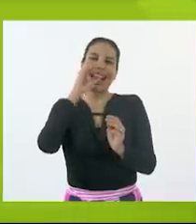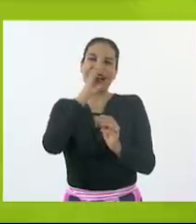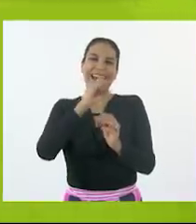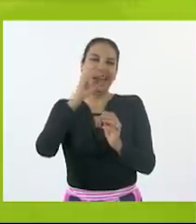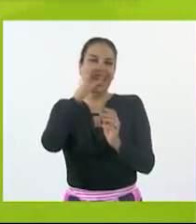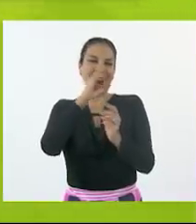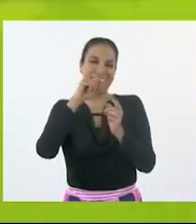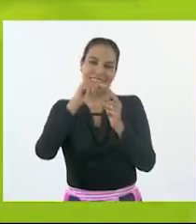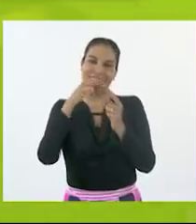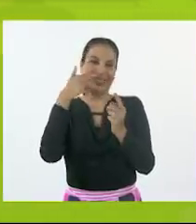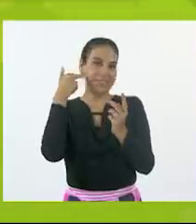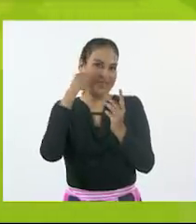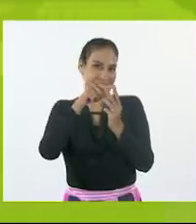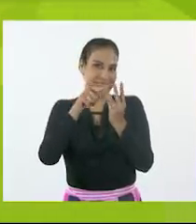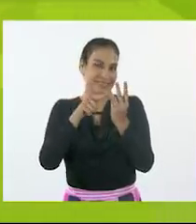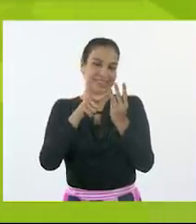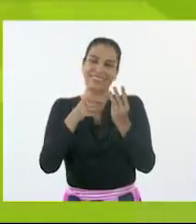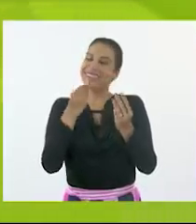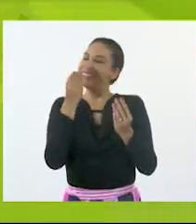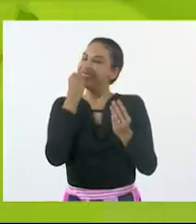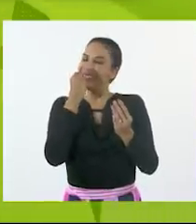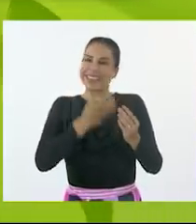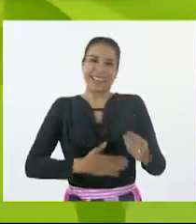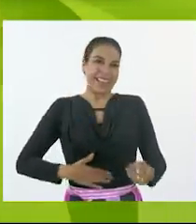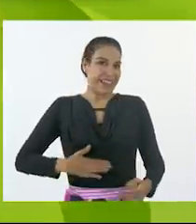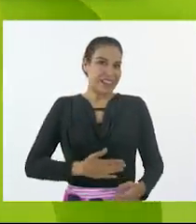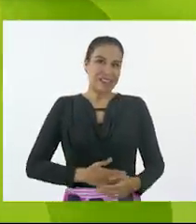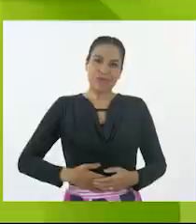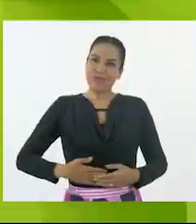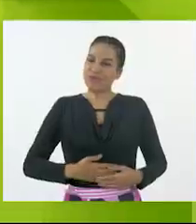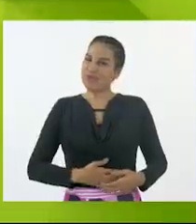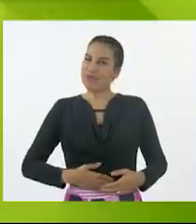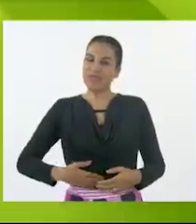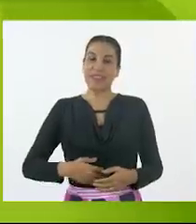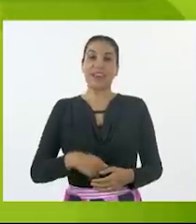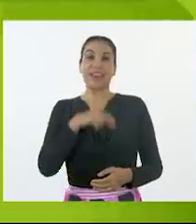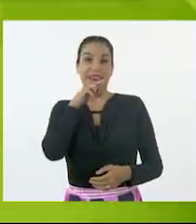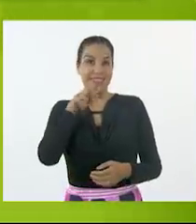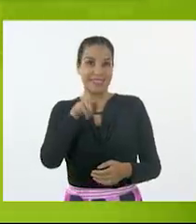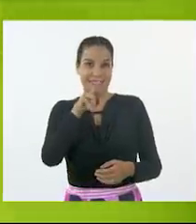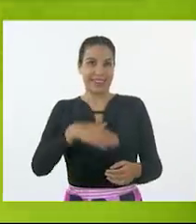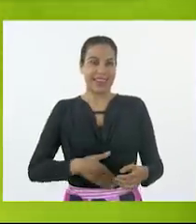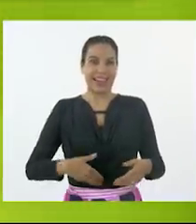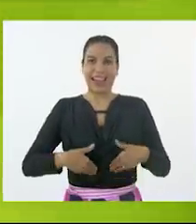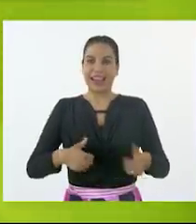calientitos y apetitosos. Estaban